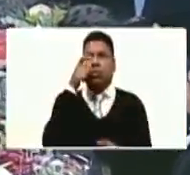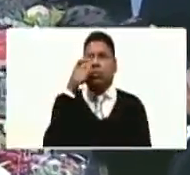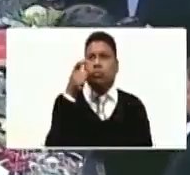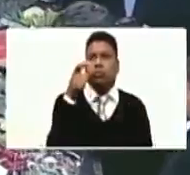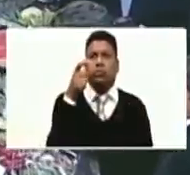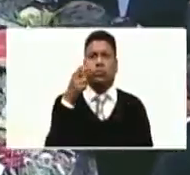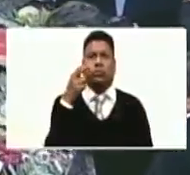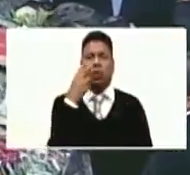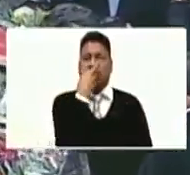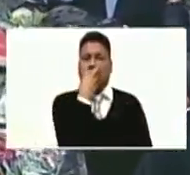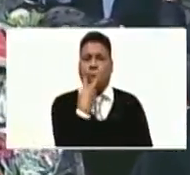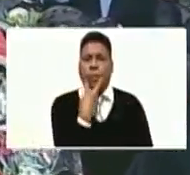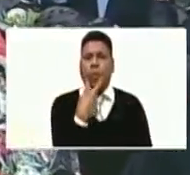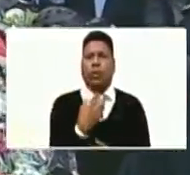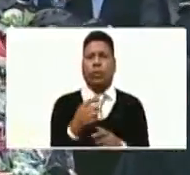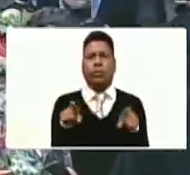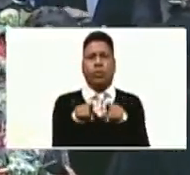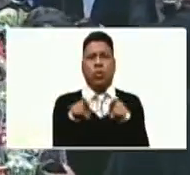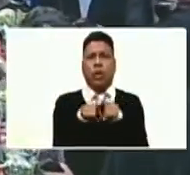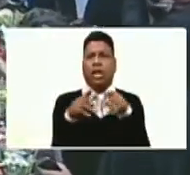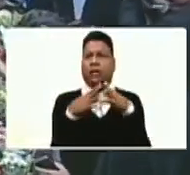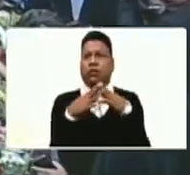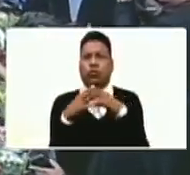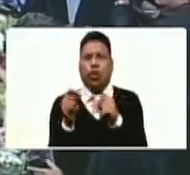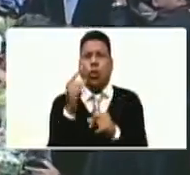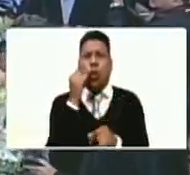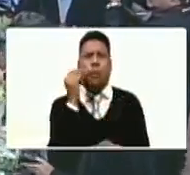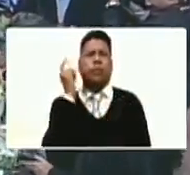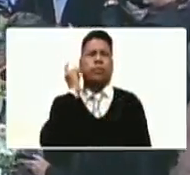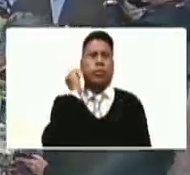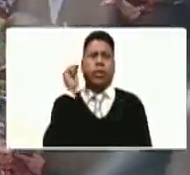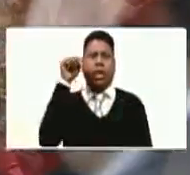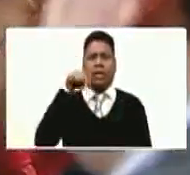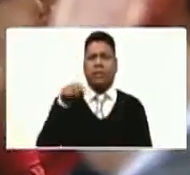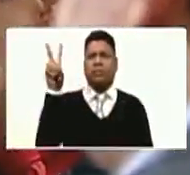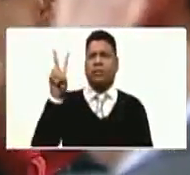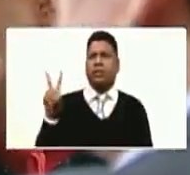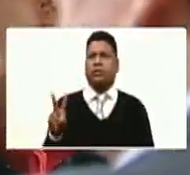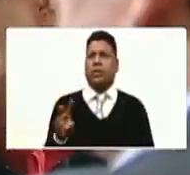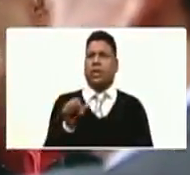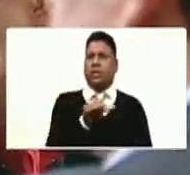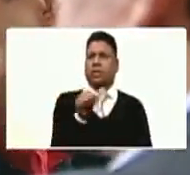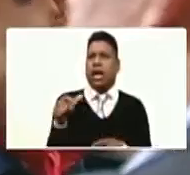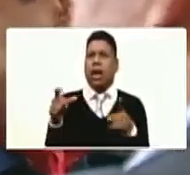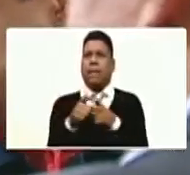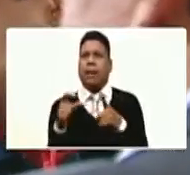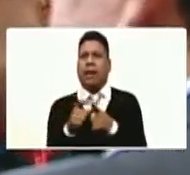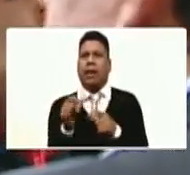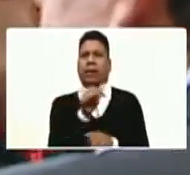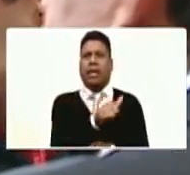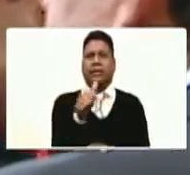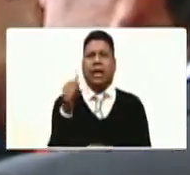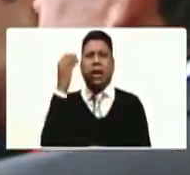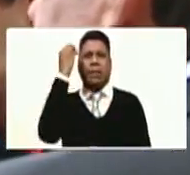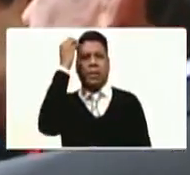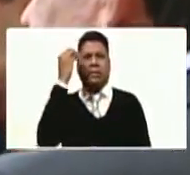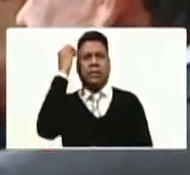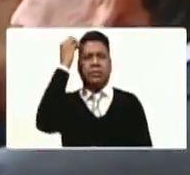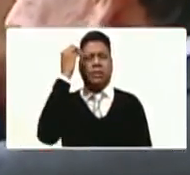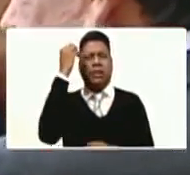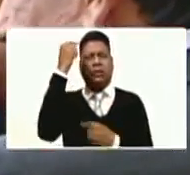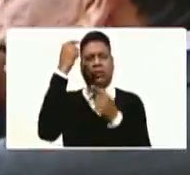y mantener la igualdad en Venezuela. Un hombre que en cada palabra, en cada frase, en cada pensamiento nos inculcó